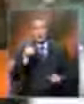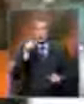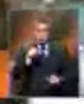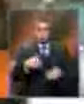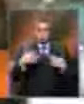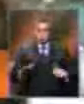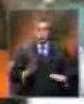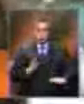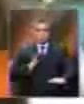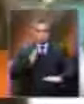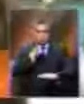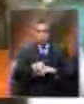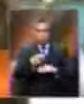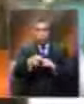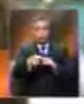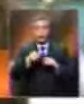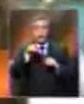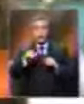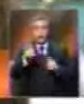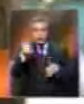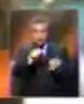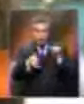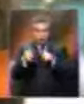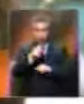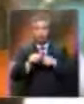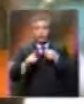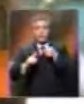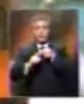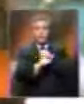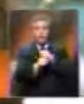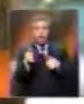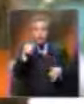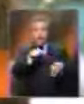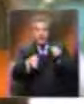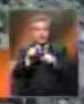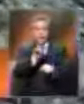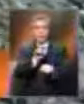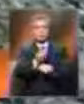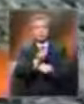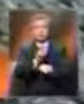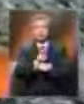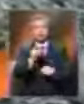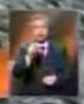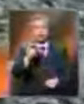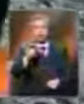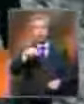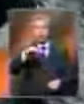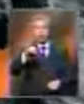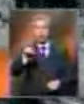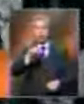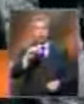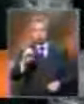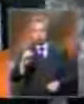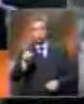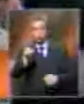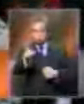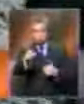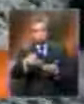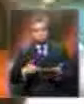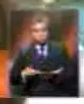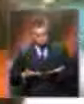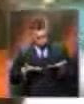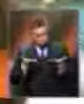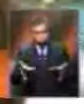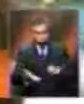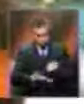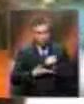llegamos al laboratorio de bioquímica de la Universidad de Chile con el profesor José Manuel Pérez Donoso, que nos tendió su ayuda